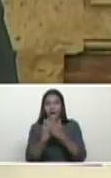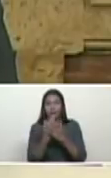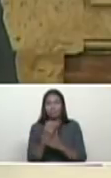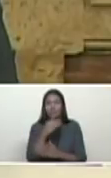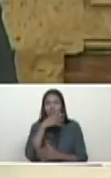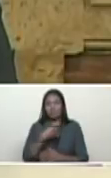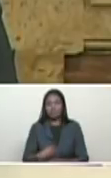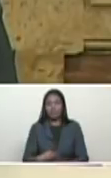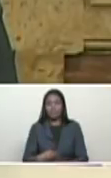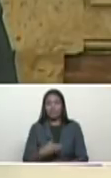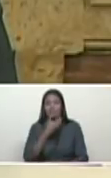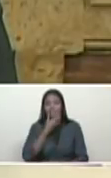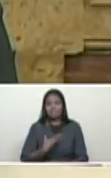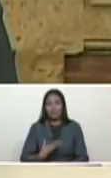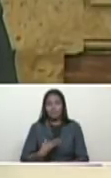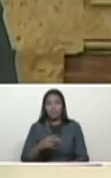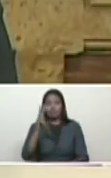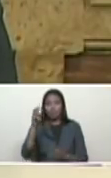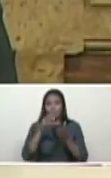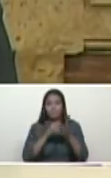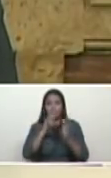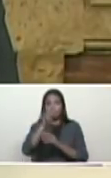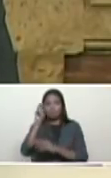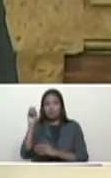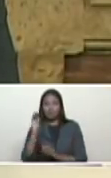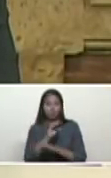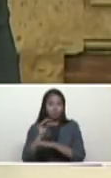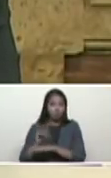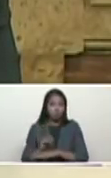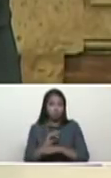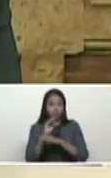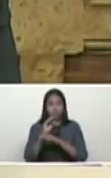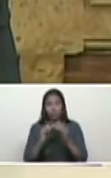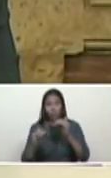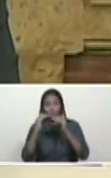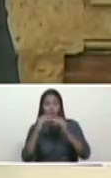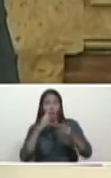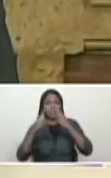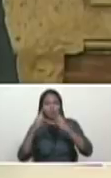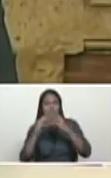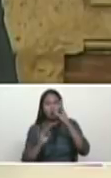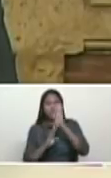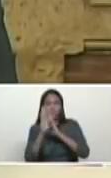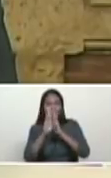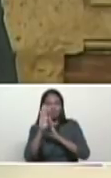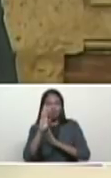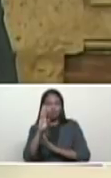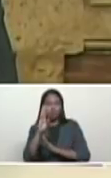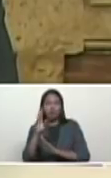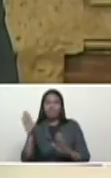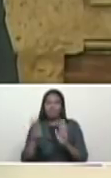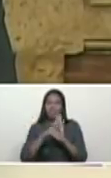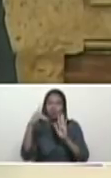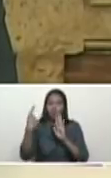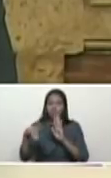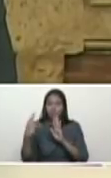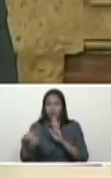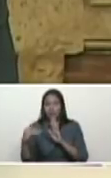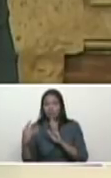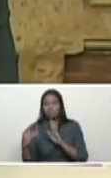2020 protegiendo la estabilidad política protegiendo el desarrollo de los derechos constitucionales